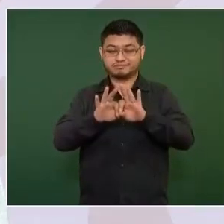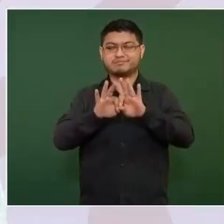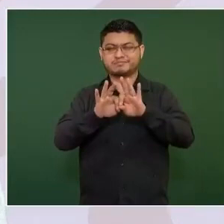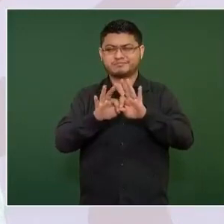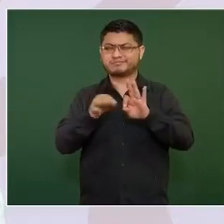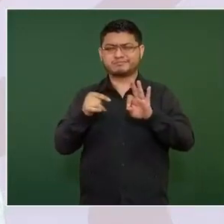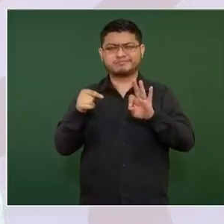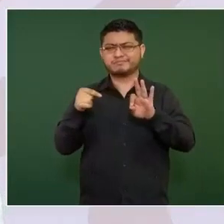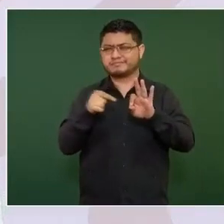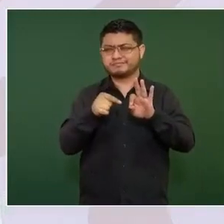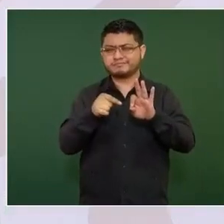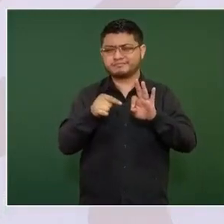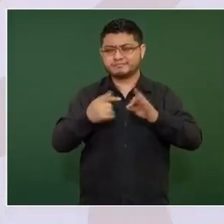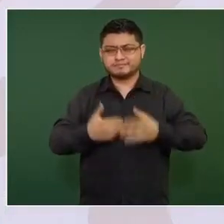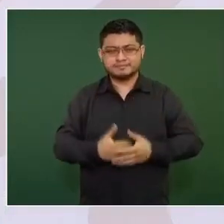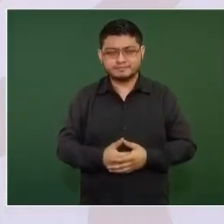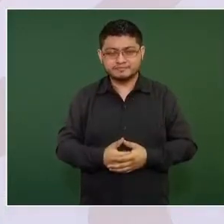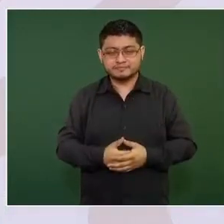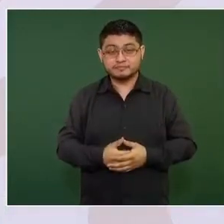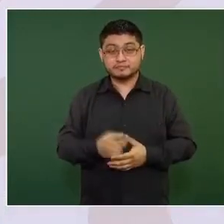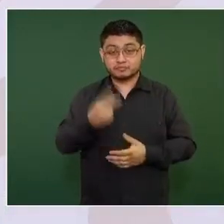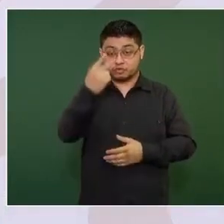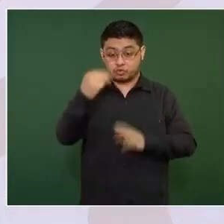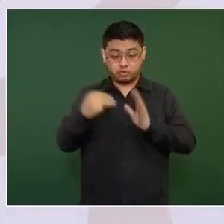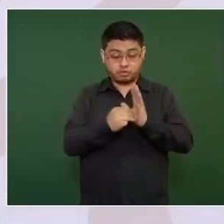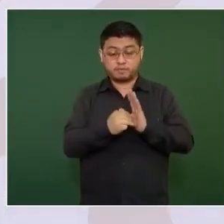es que de esos